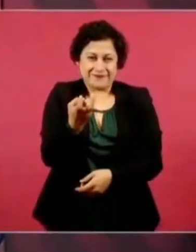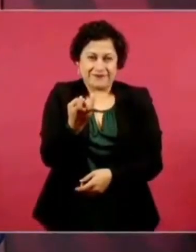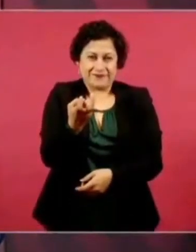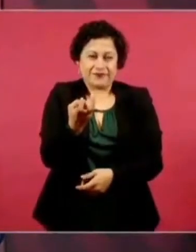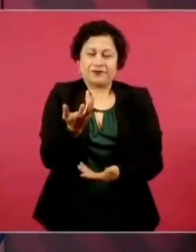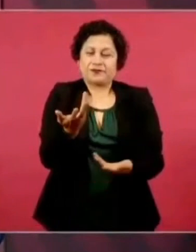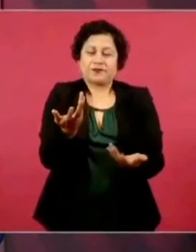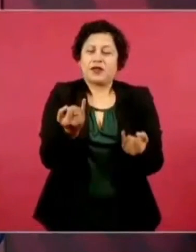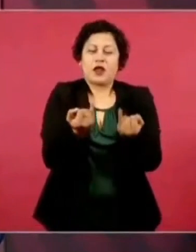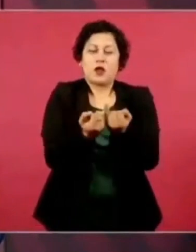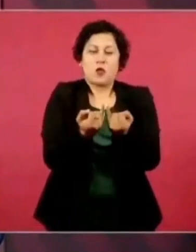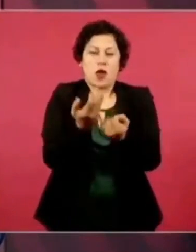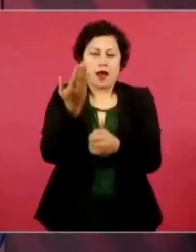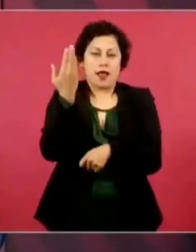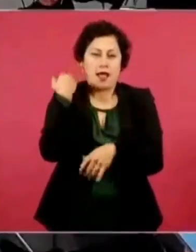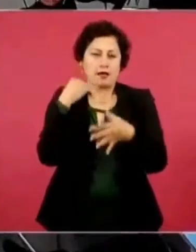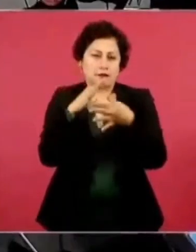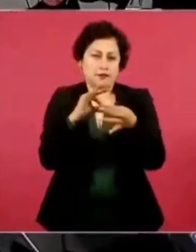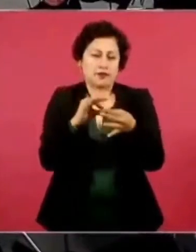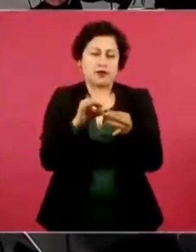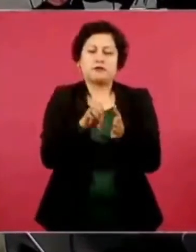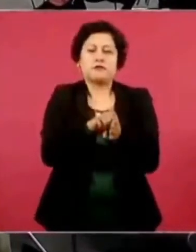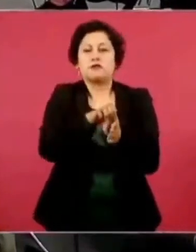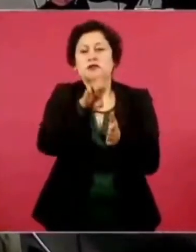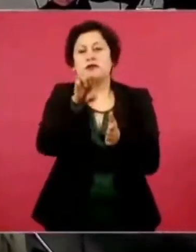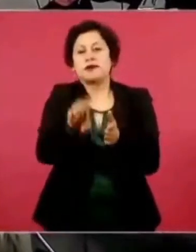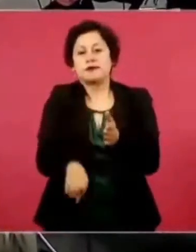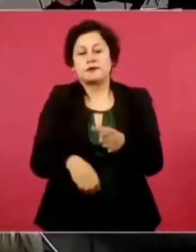de que se liberaron